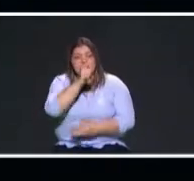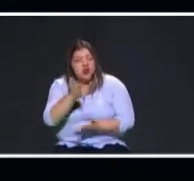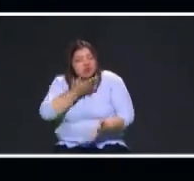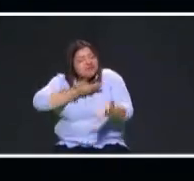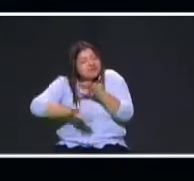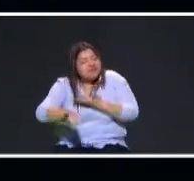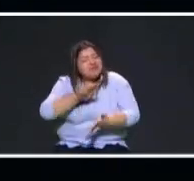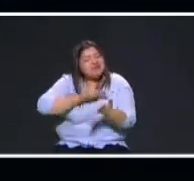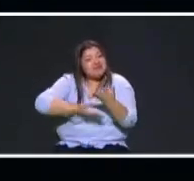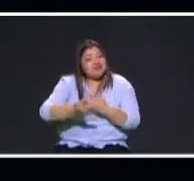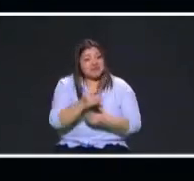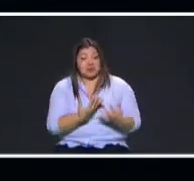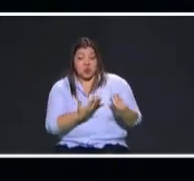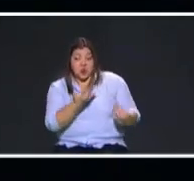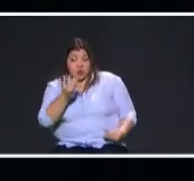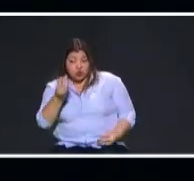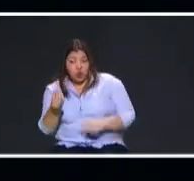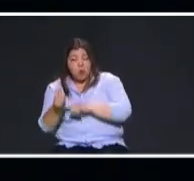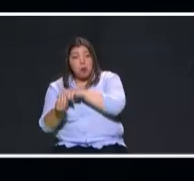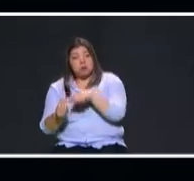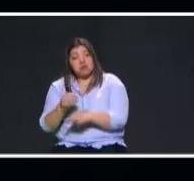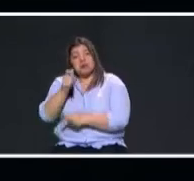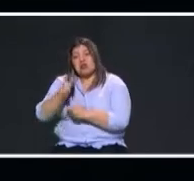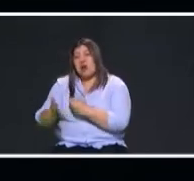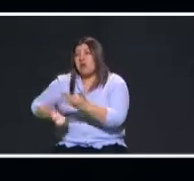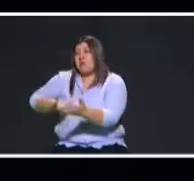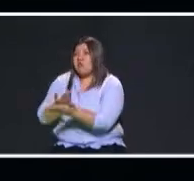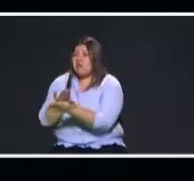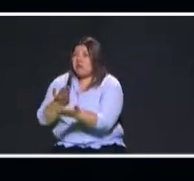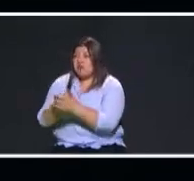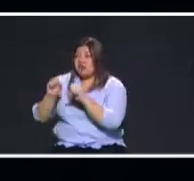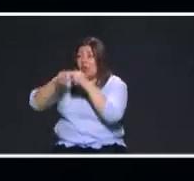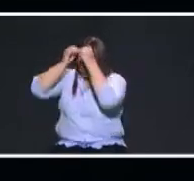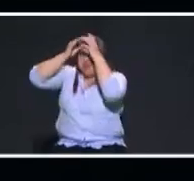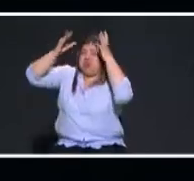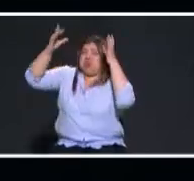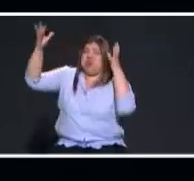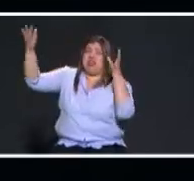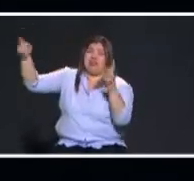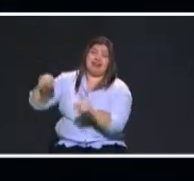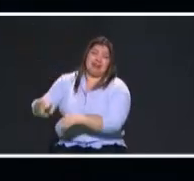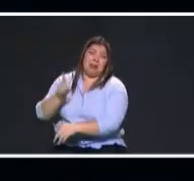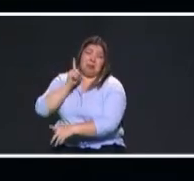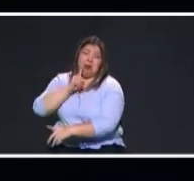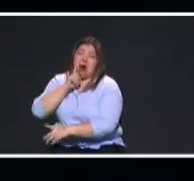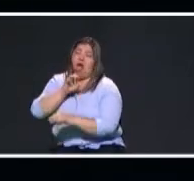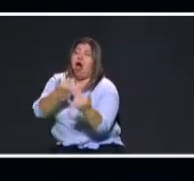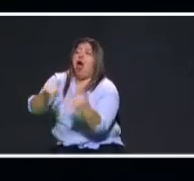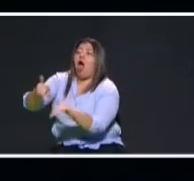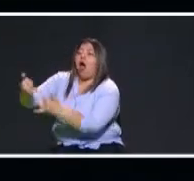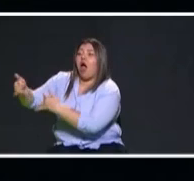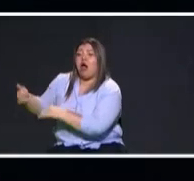quién trabajamos y dos los que tienen propuestas que no son posibles hacer los que están mintiendo que le están engañando a la gente